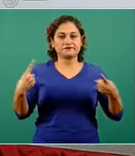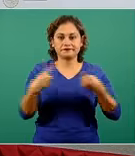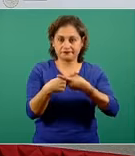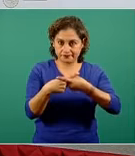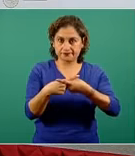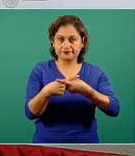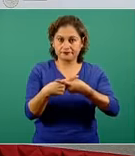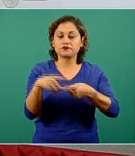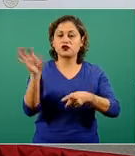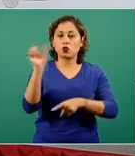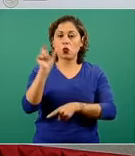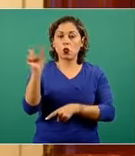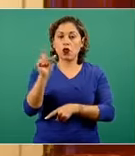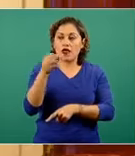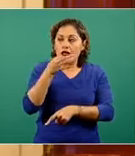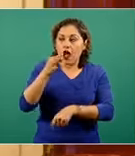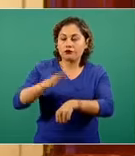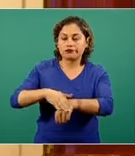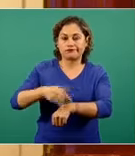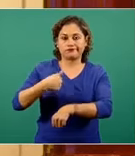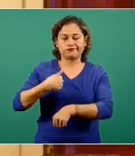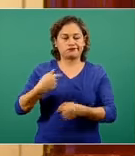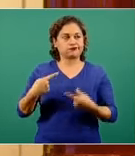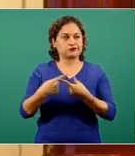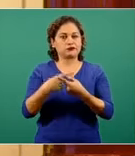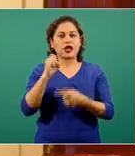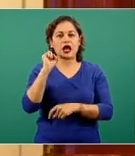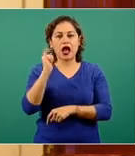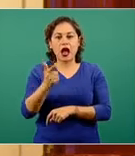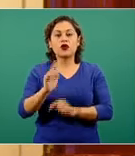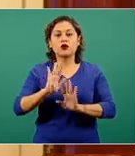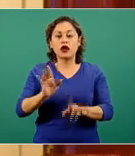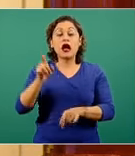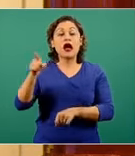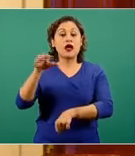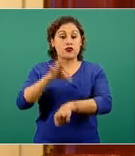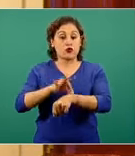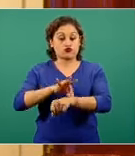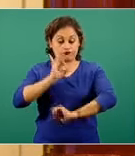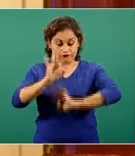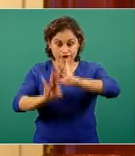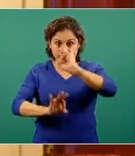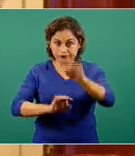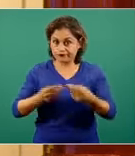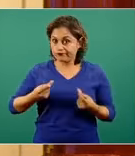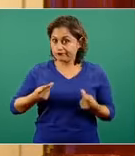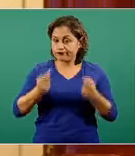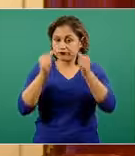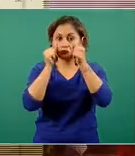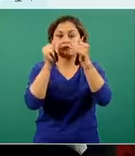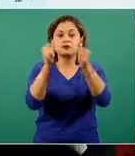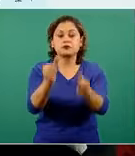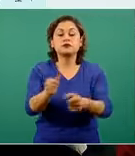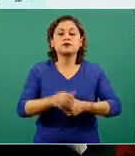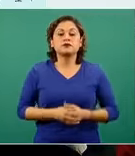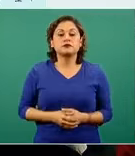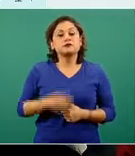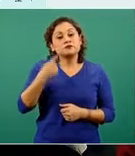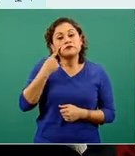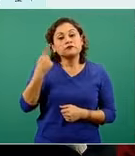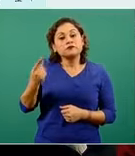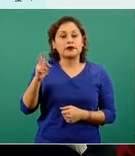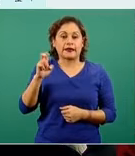la notificación, y por lo tanto se les dio la atención médica correspondiente, y en prácticamente los